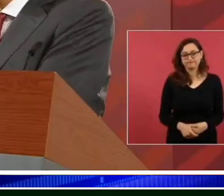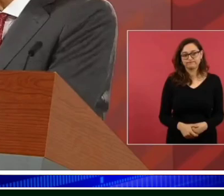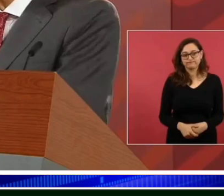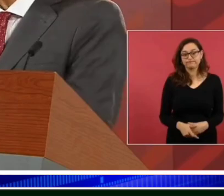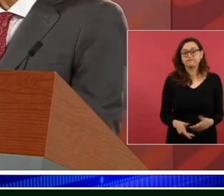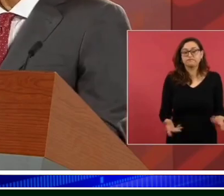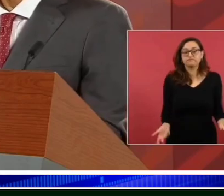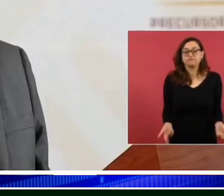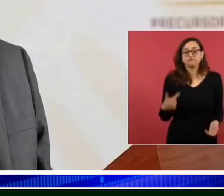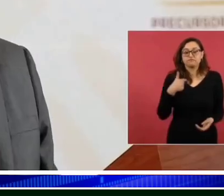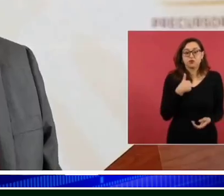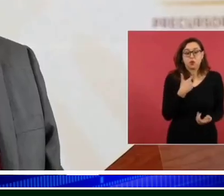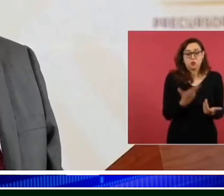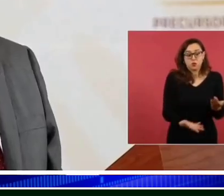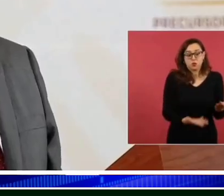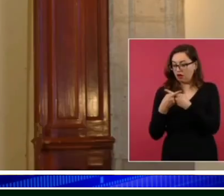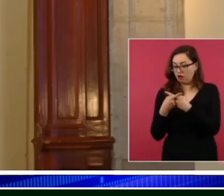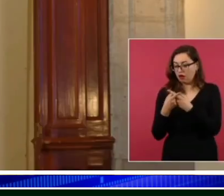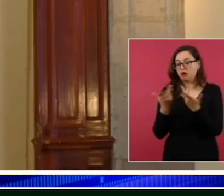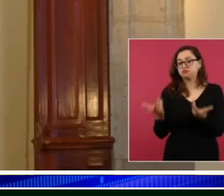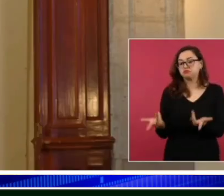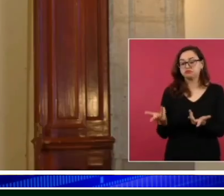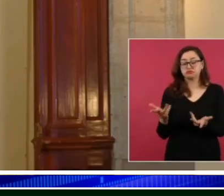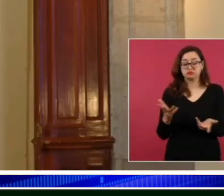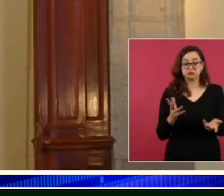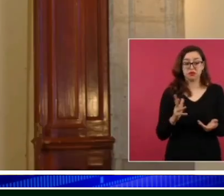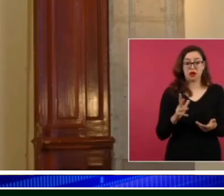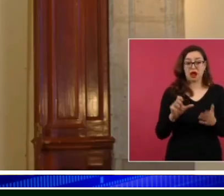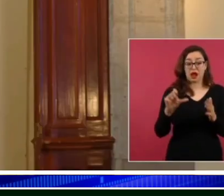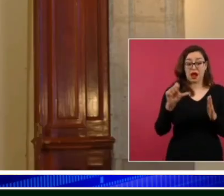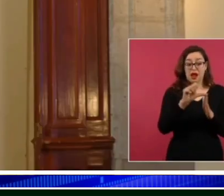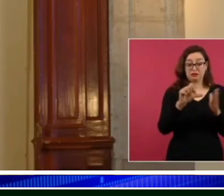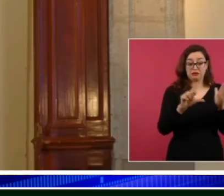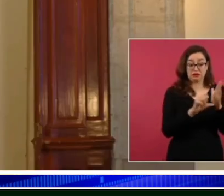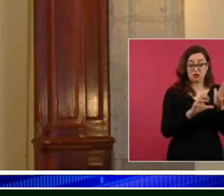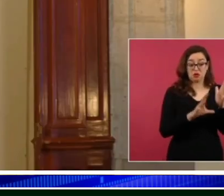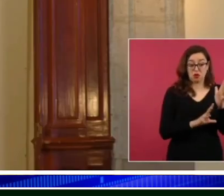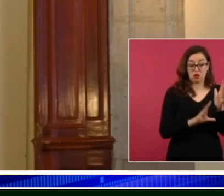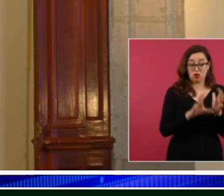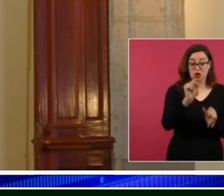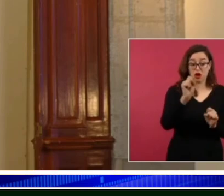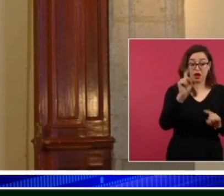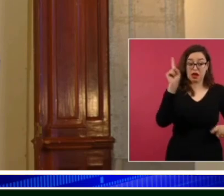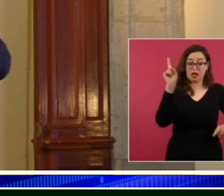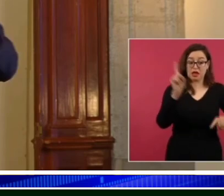os he valido de panzazo en esta corte de la nación